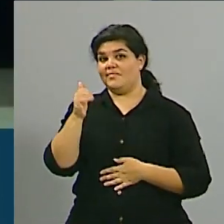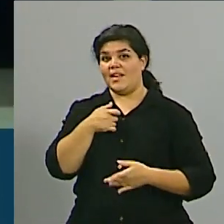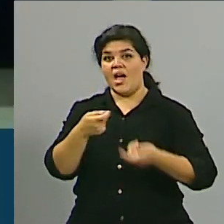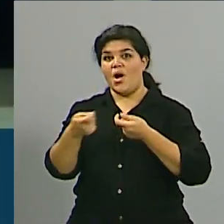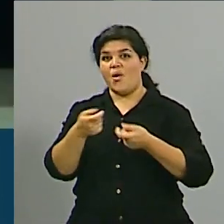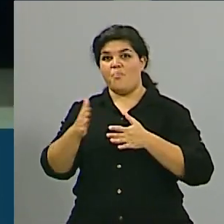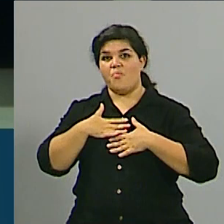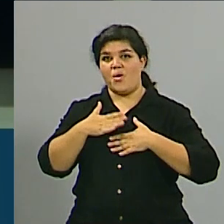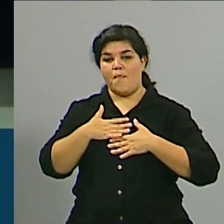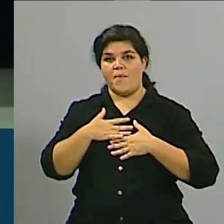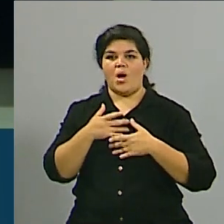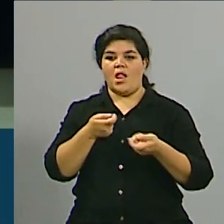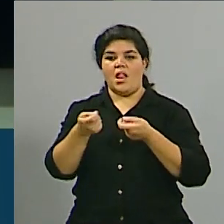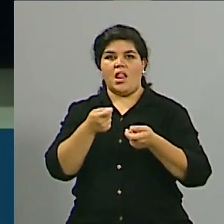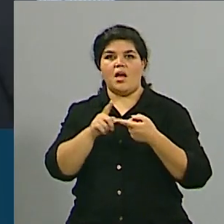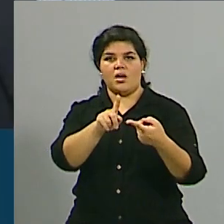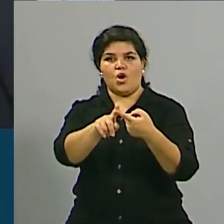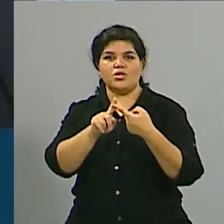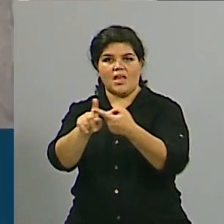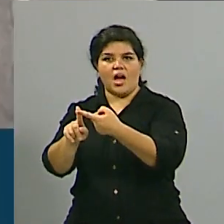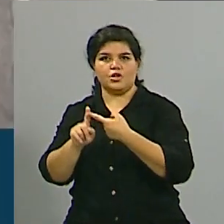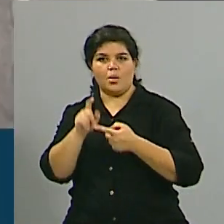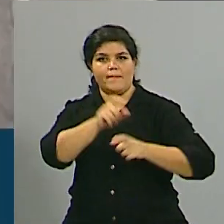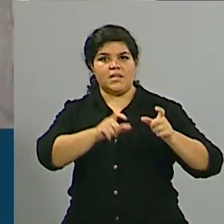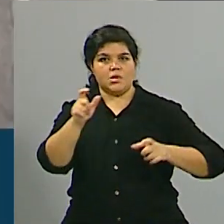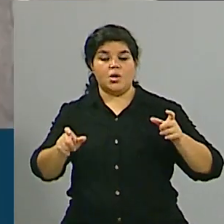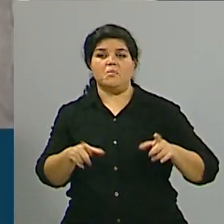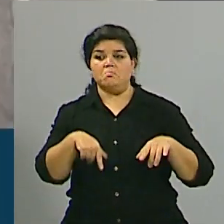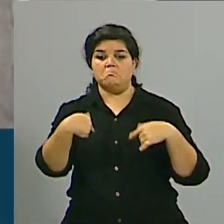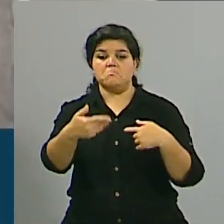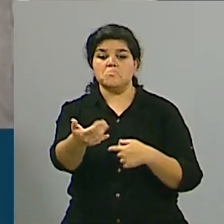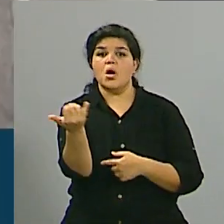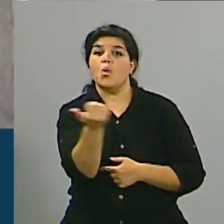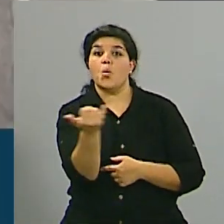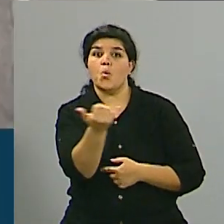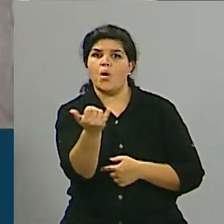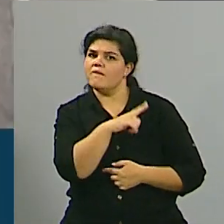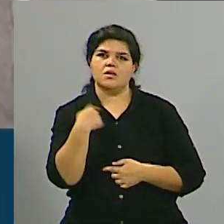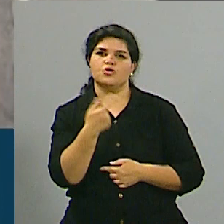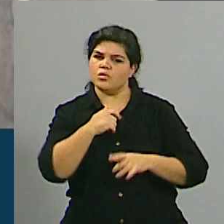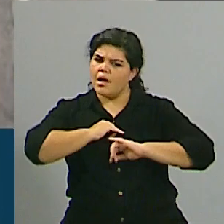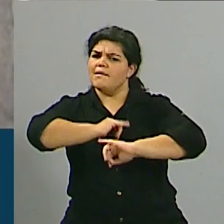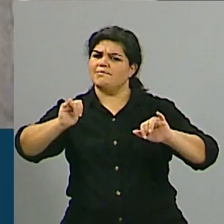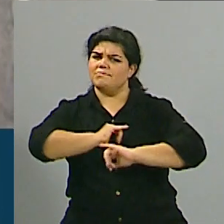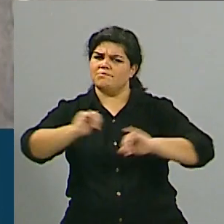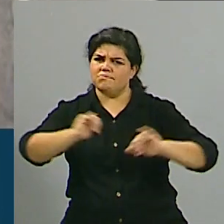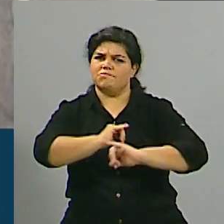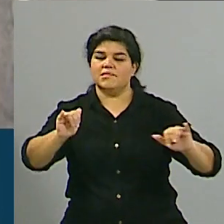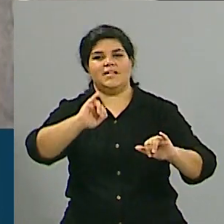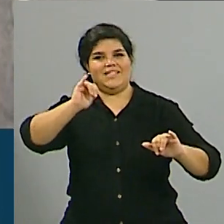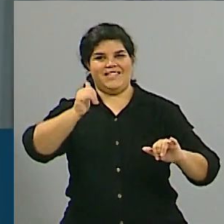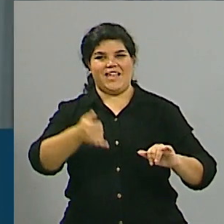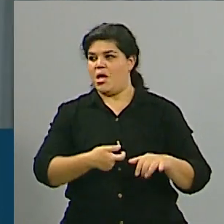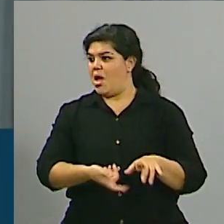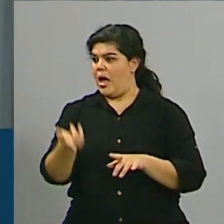contacto con la gente y hasta el día jueves, que la veda nos permite caminar, vamos a seguir andando. De hecho, todos los días lo hemos